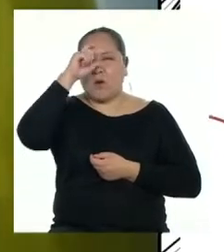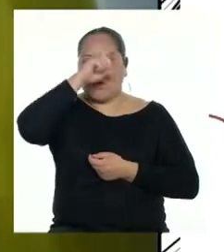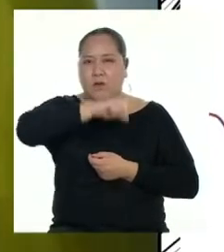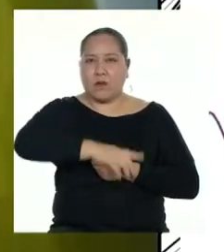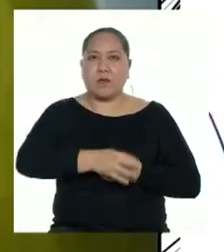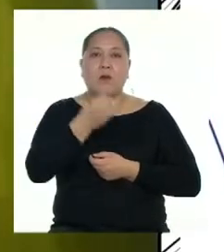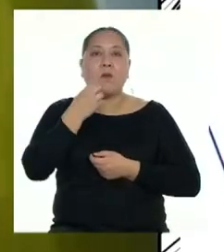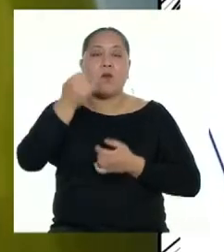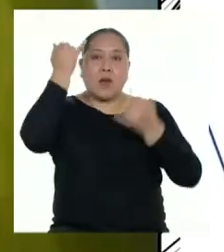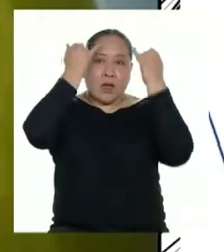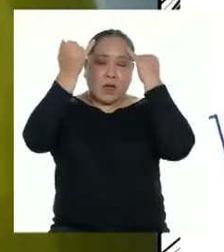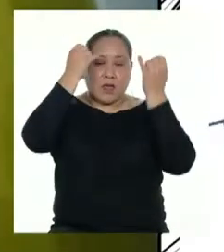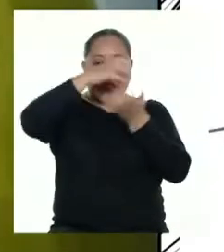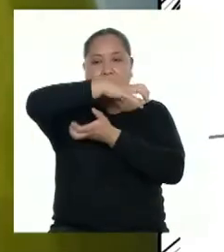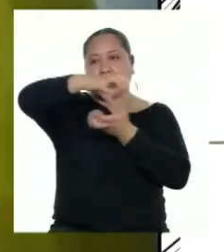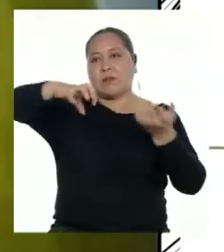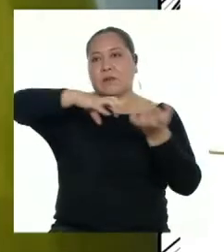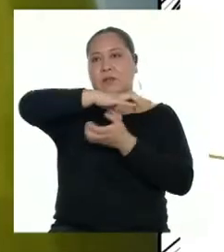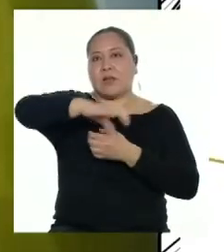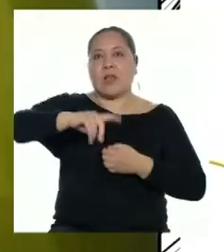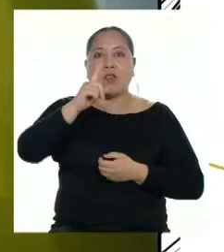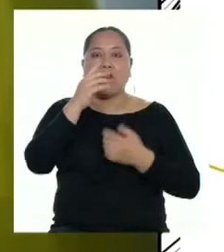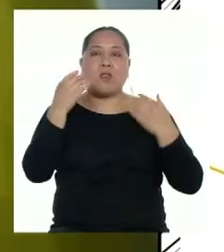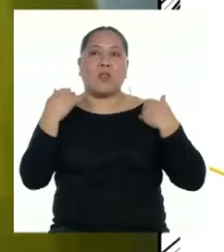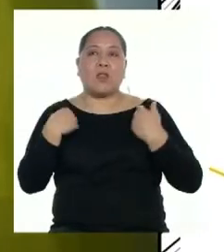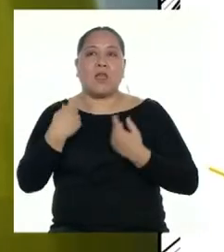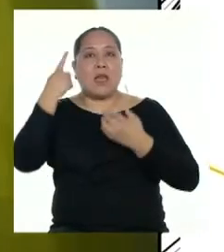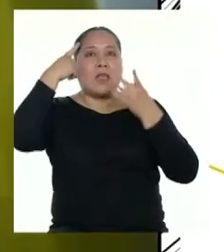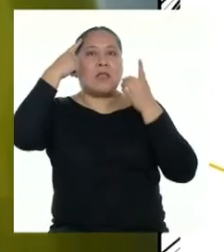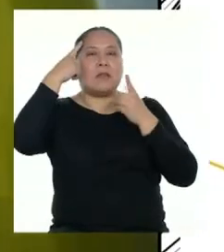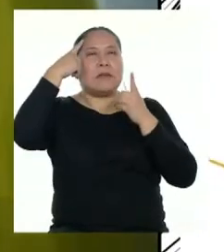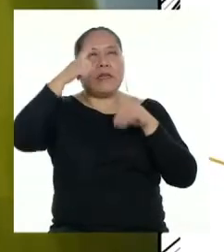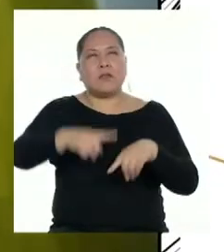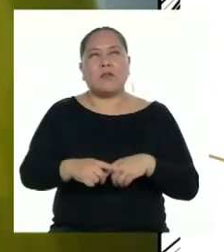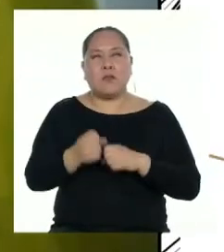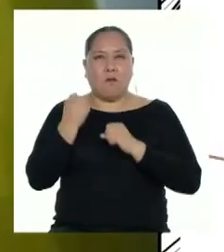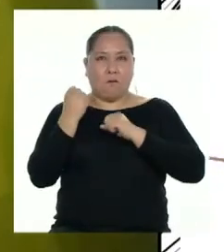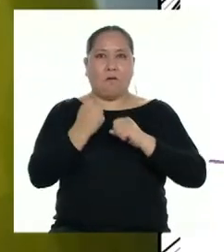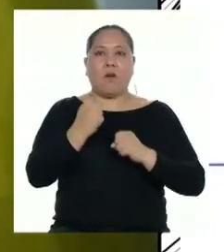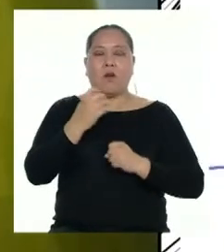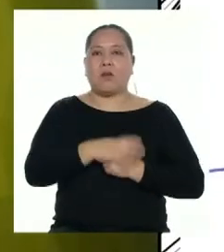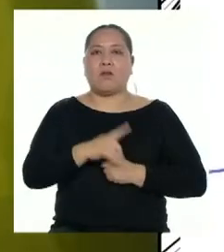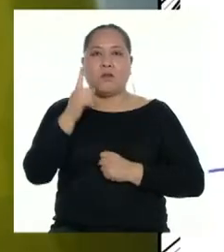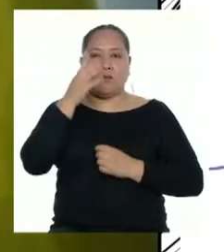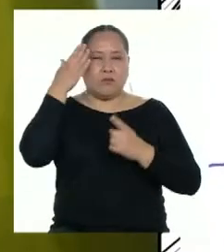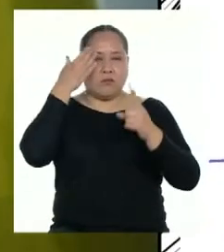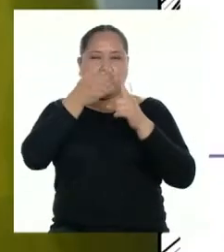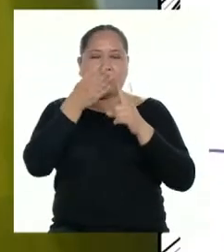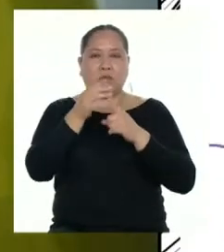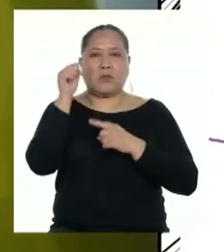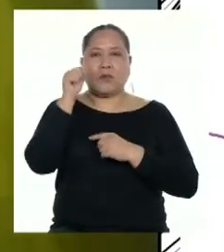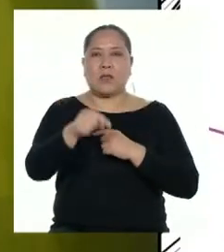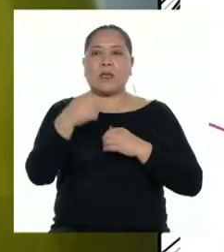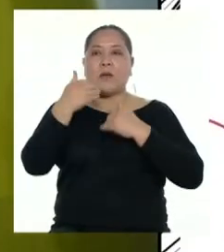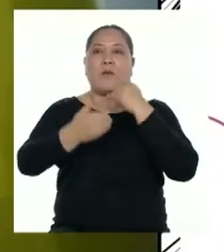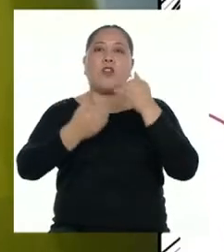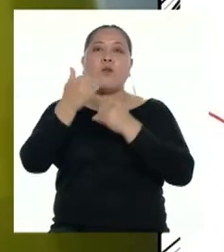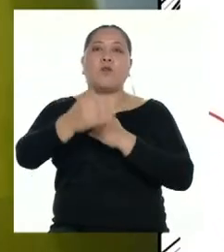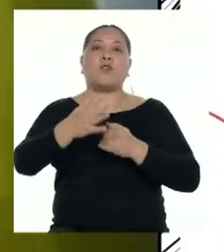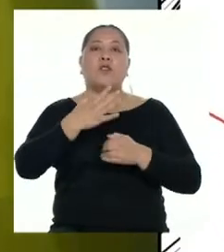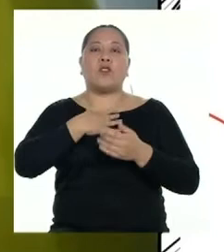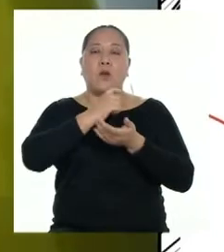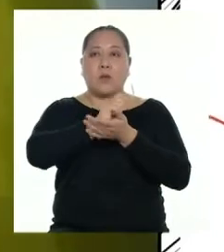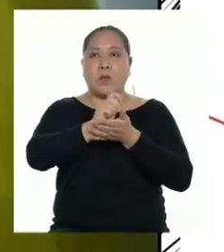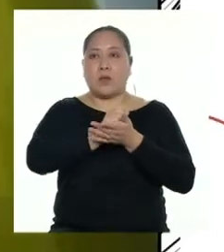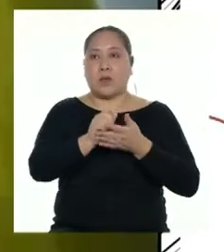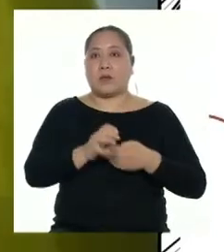porque mis ideas se me habían mezclado, no tenía una decisión firme ni definida respecto al propósito de mi